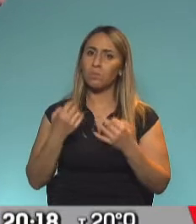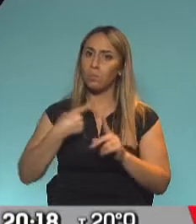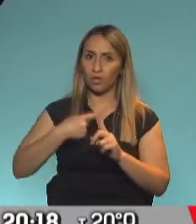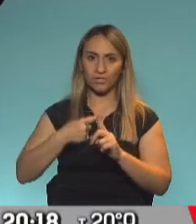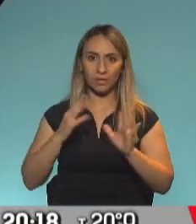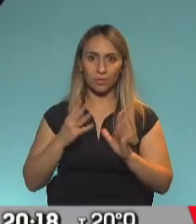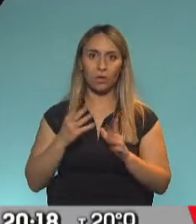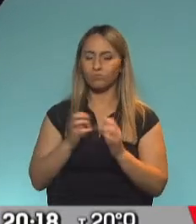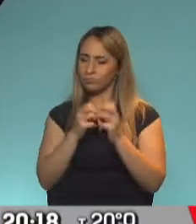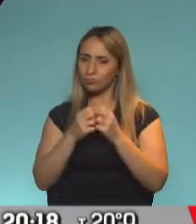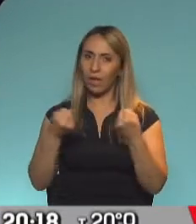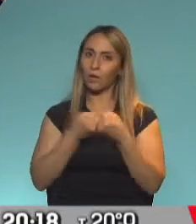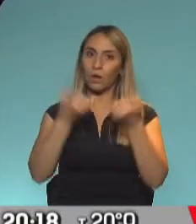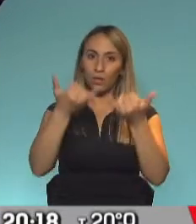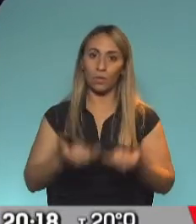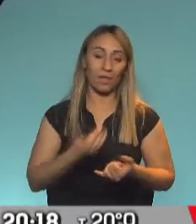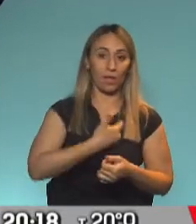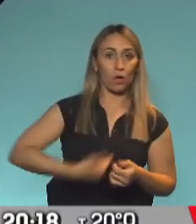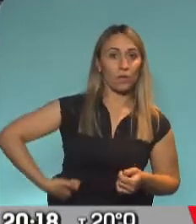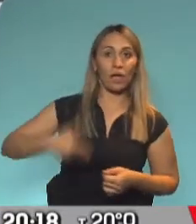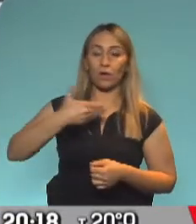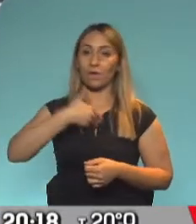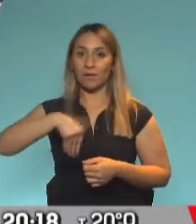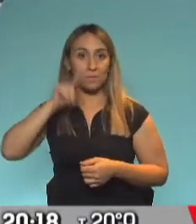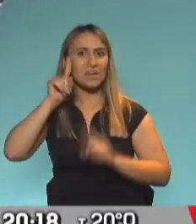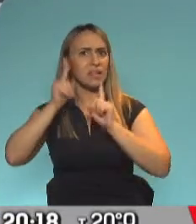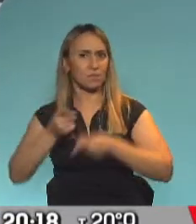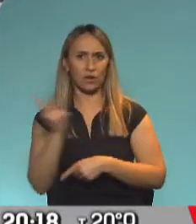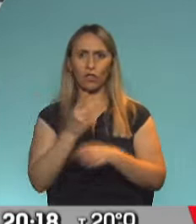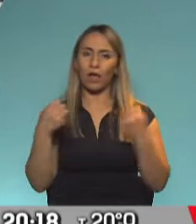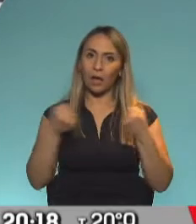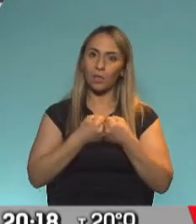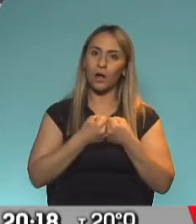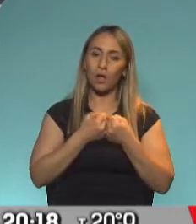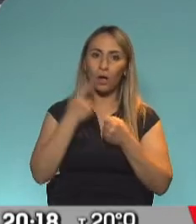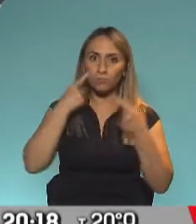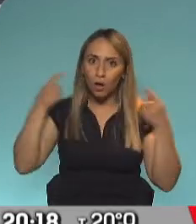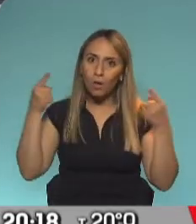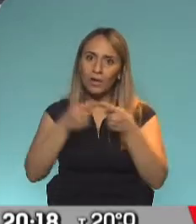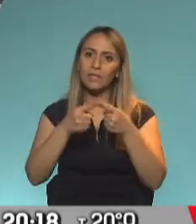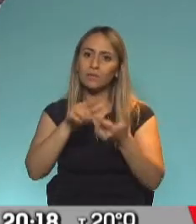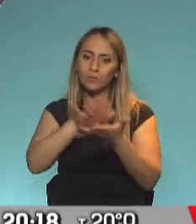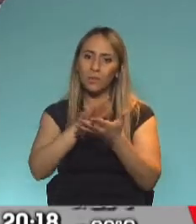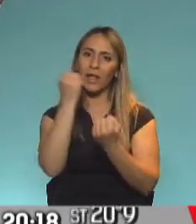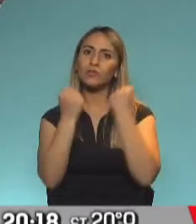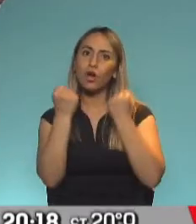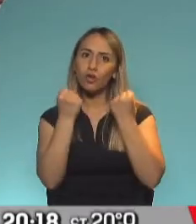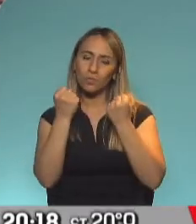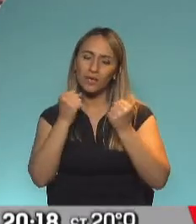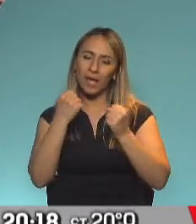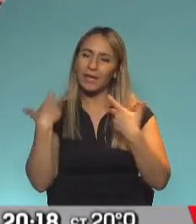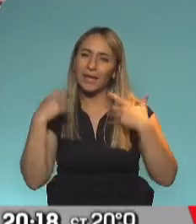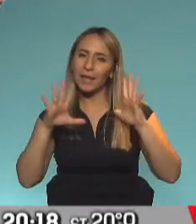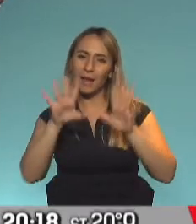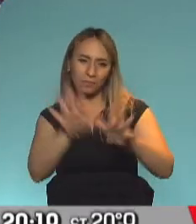entre tanto el gobierno como el Fondo Monetario para definir los objetivos macroeconómicos para terminar de delinear un programa